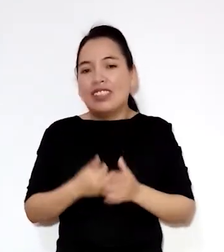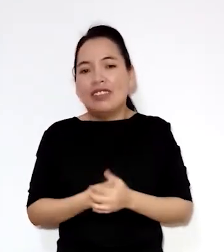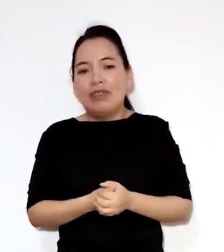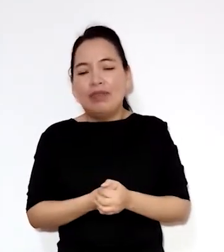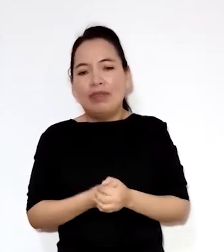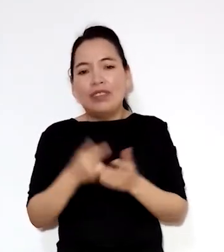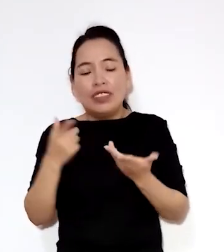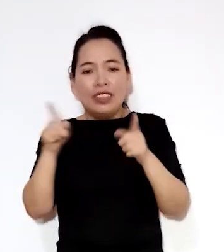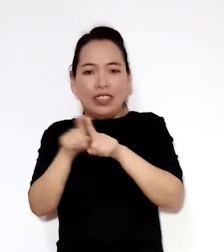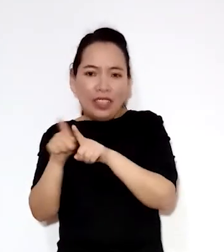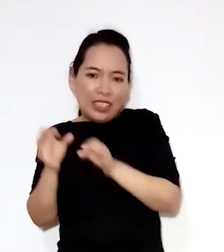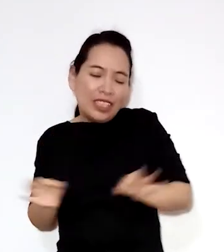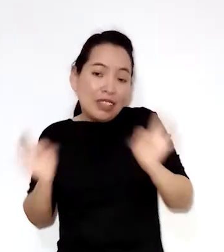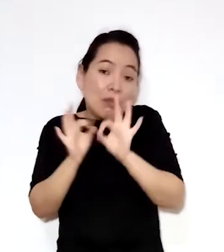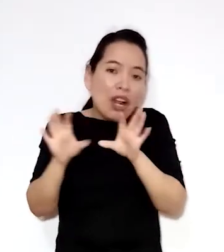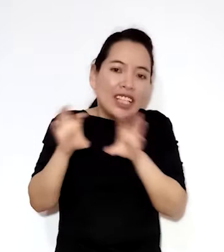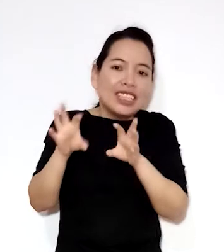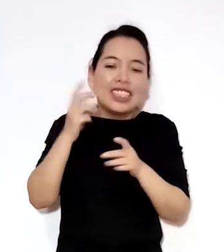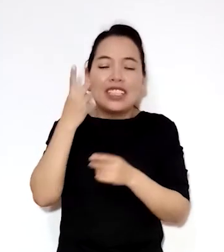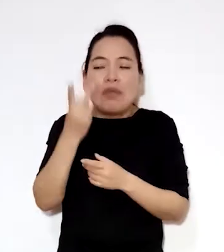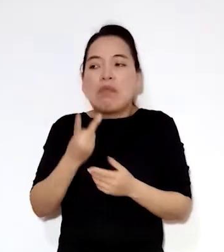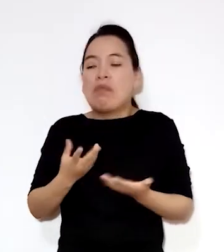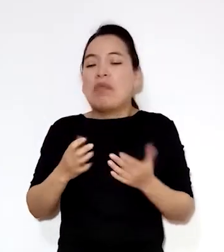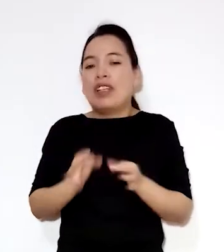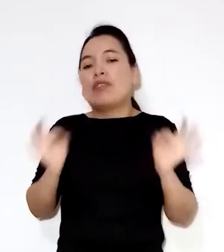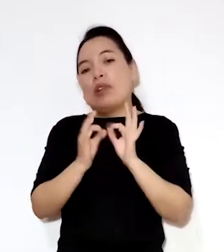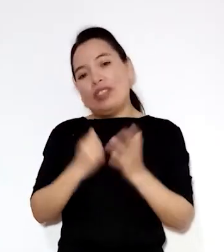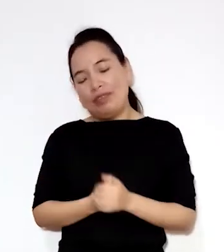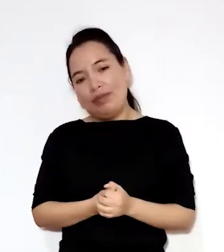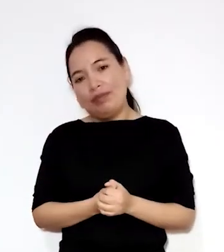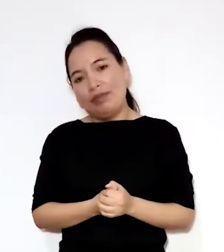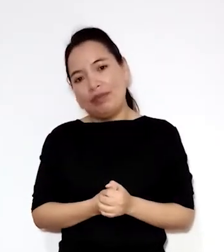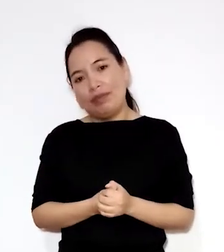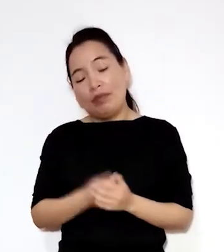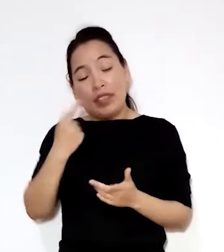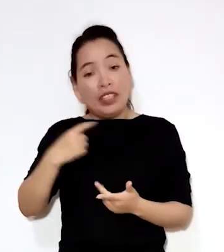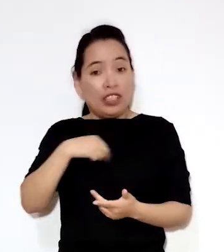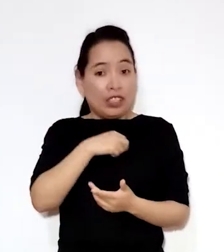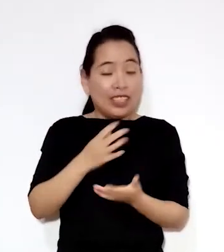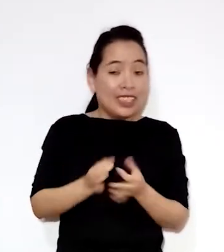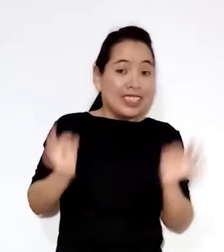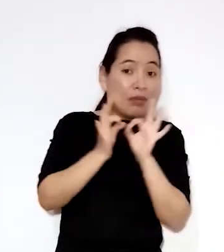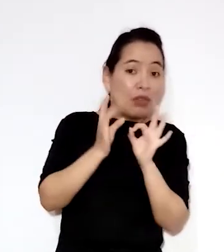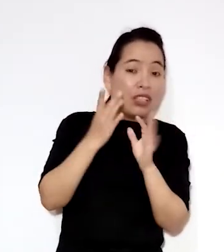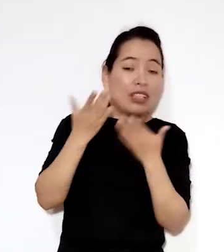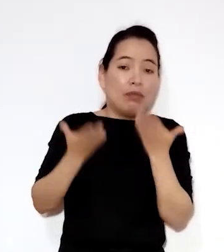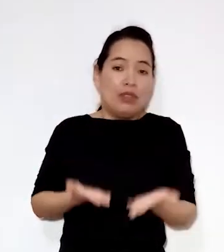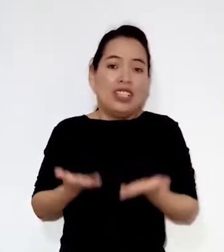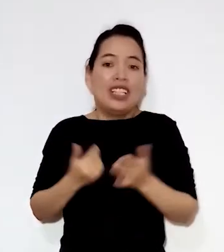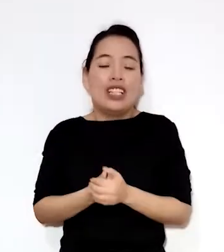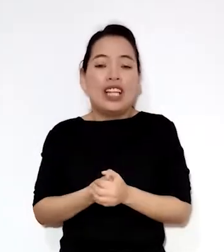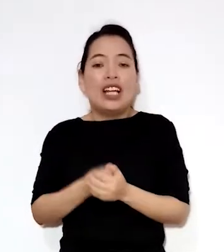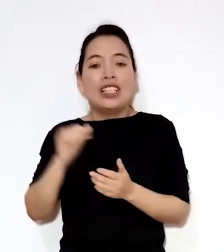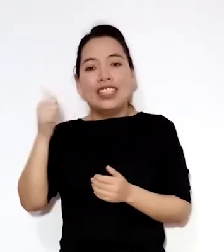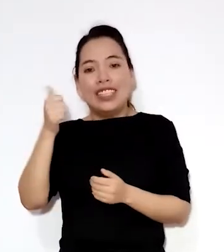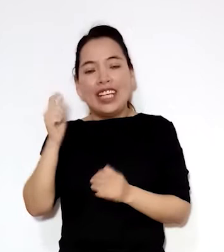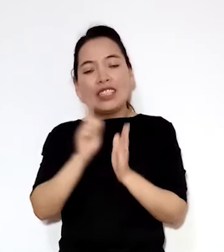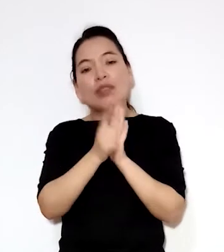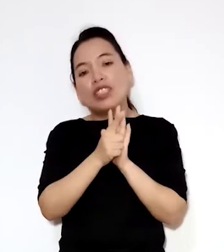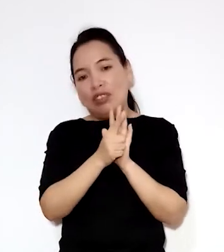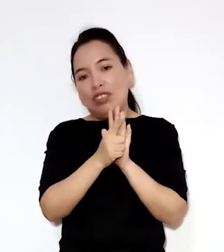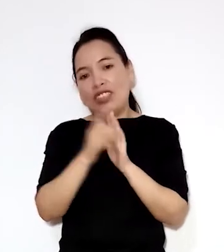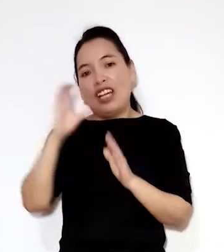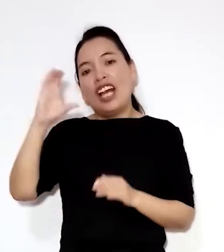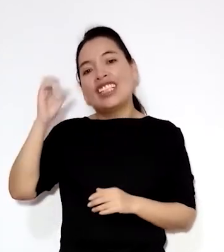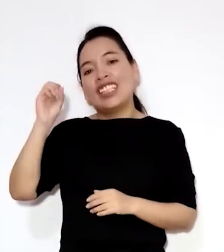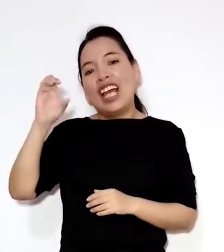y hacer valer en todas las circunstancias. Vamos a continuar ahora con la exposición por 10 minutos de Celeste.